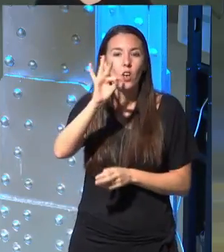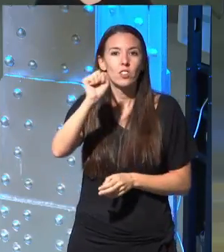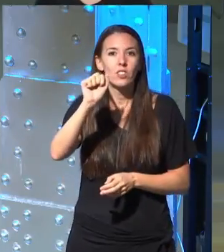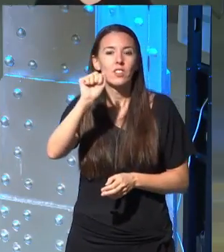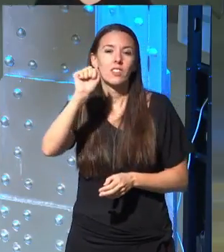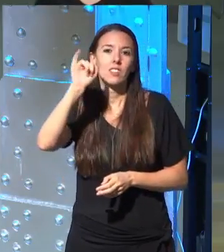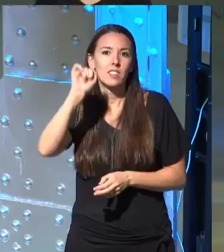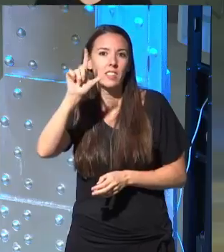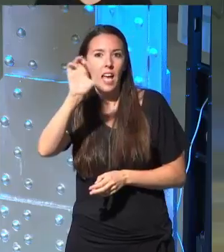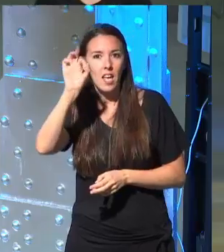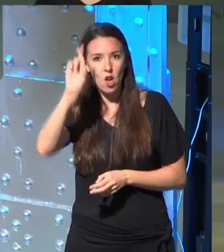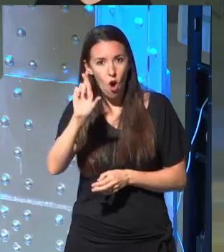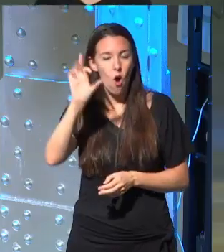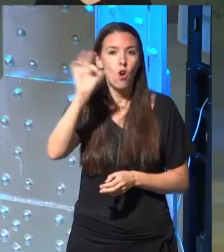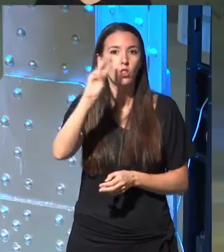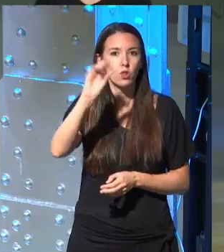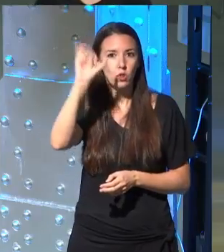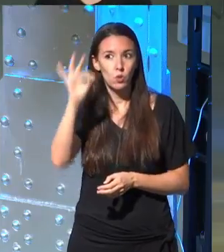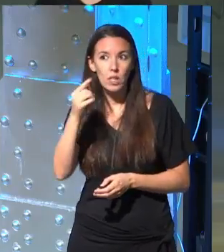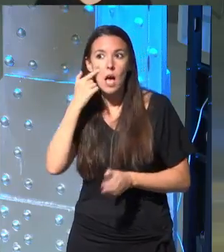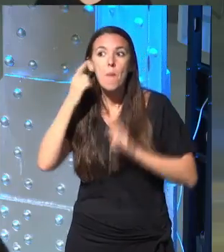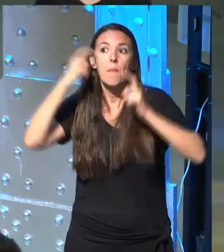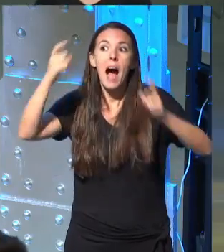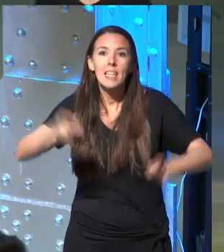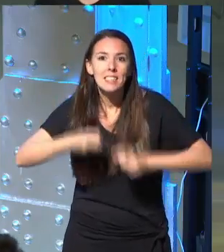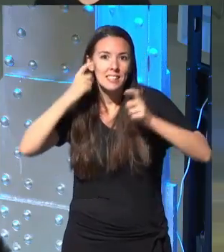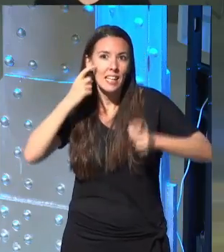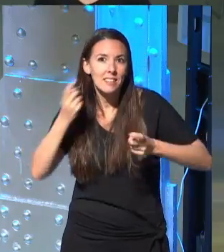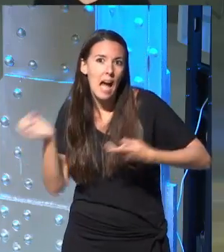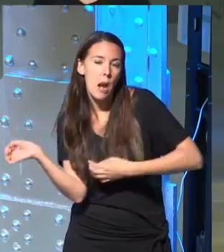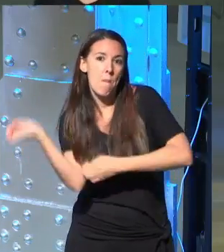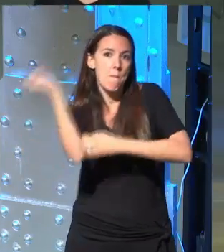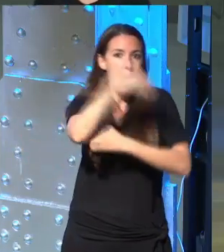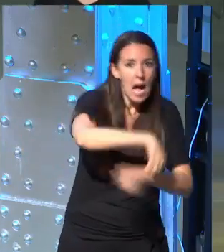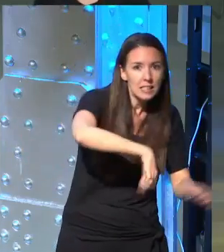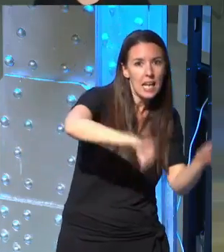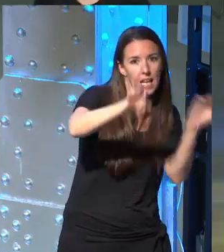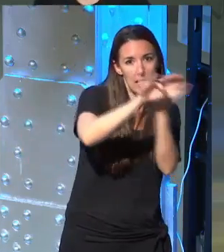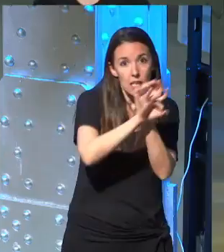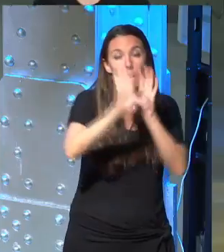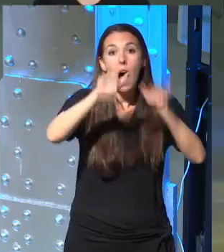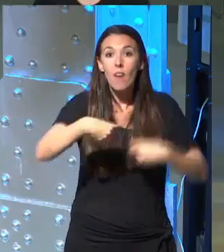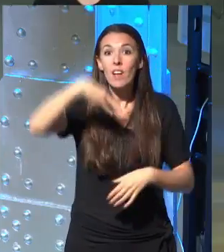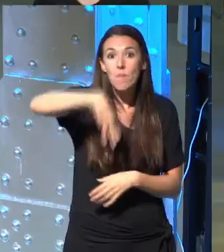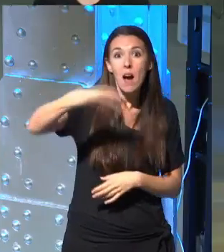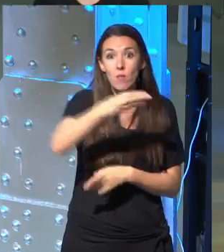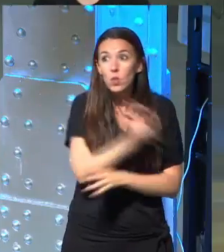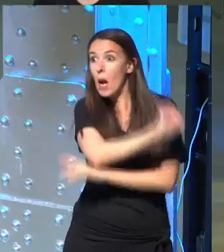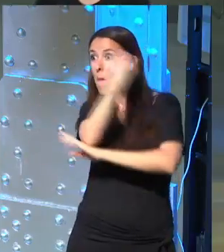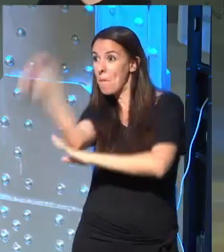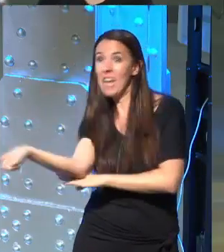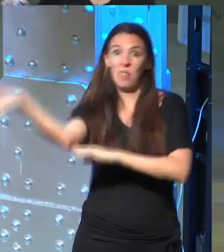decía, joder, Taylor Swift va a intentar eclipsar un eclipse, que decía, ¿no? Porque tal. Y al final Bartual eclipsó a Taylor